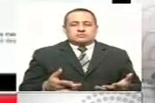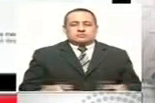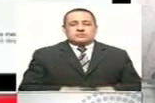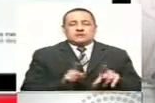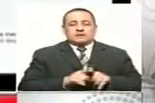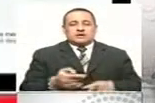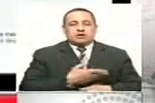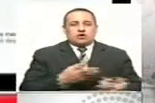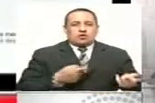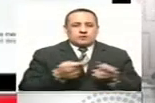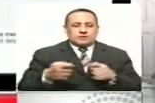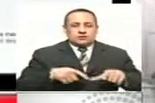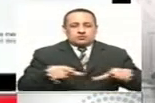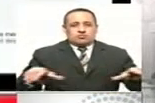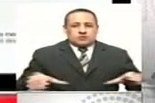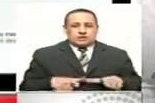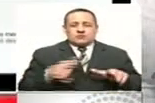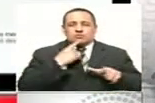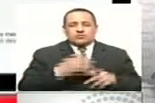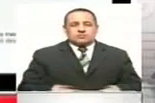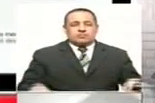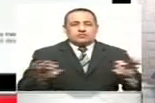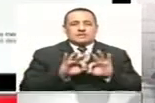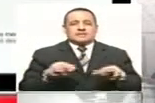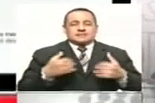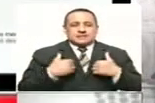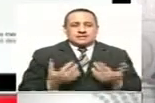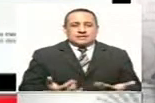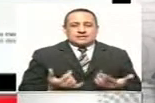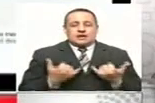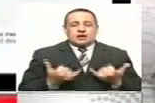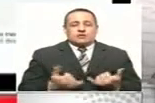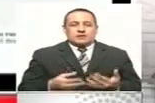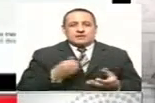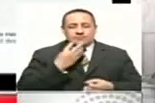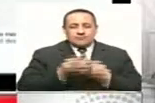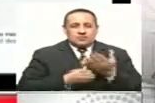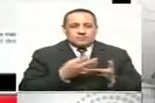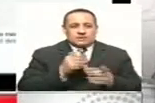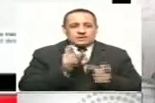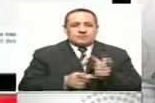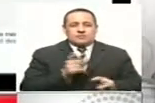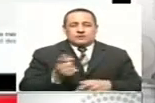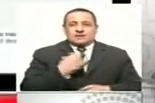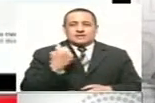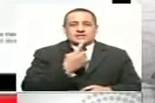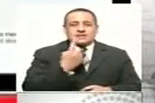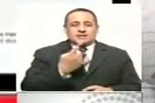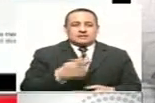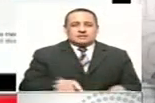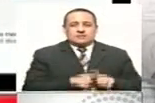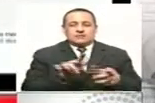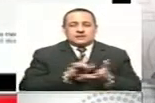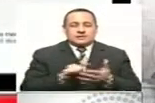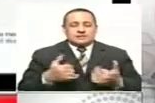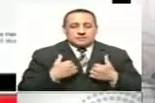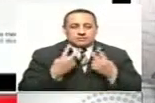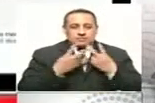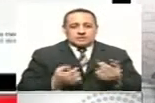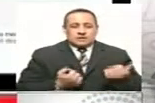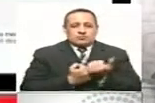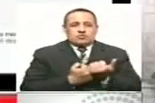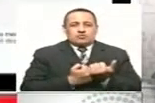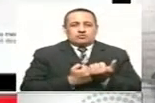En gobernanza territorial es muy importante tener las 16 agencias regionales de desarrollo,